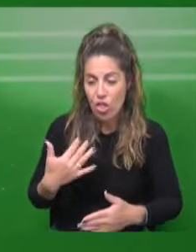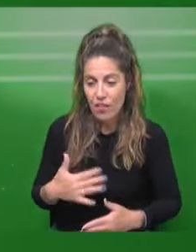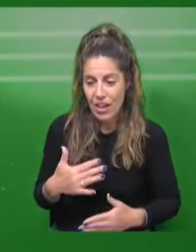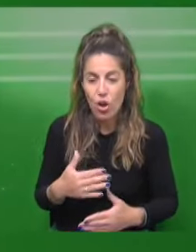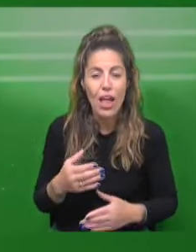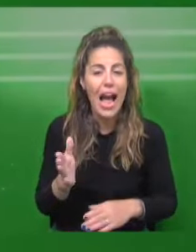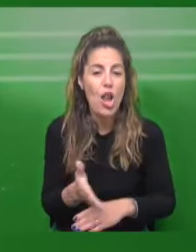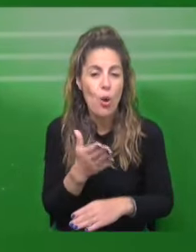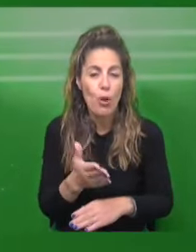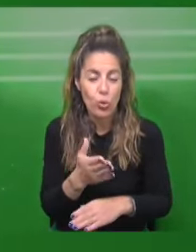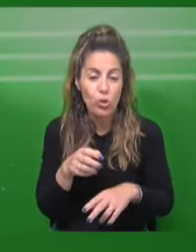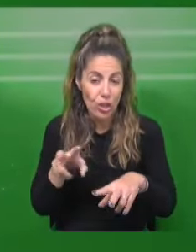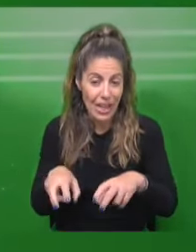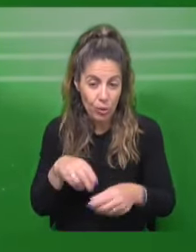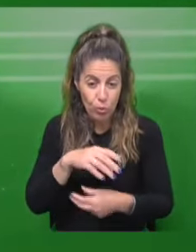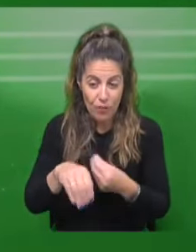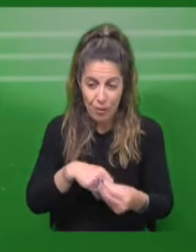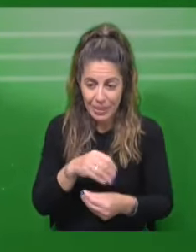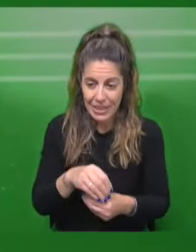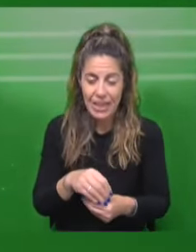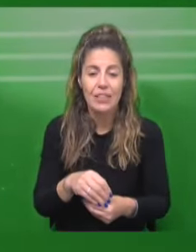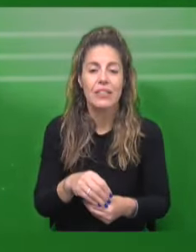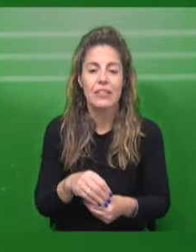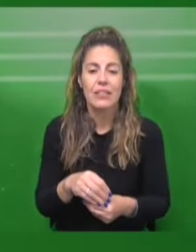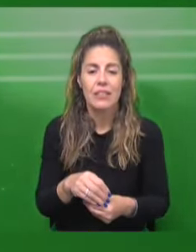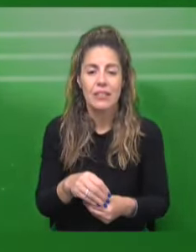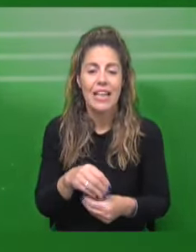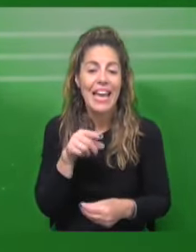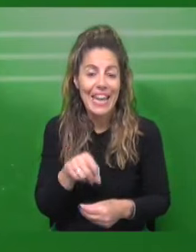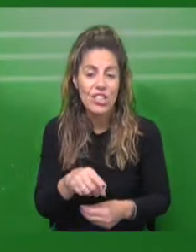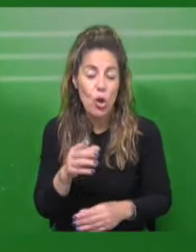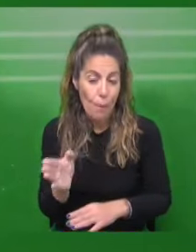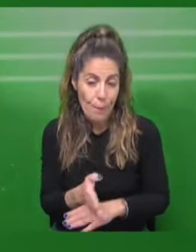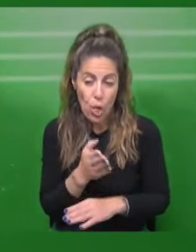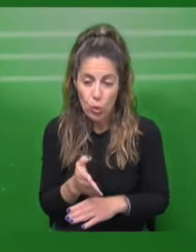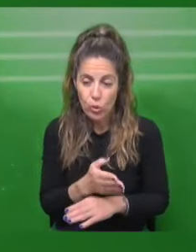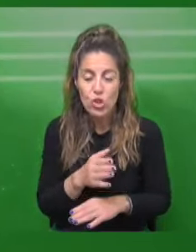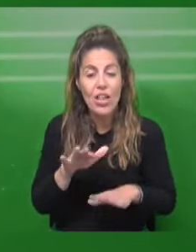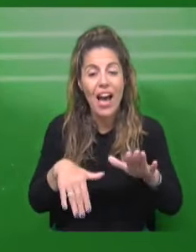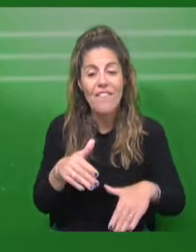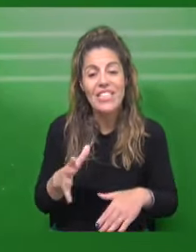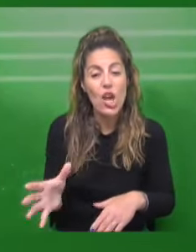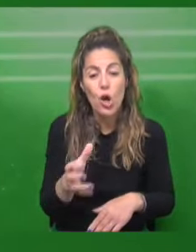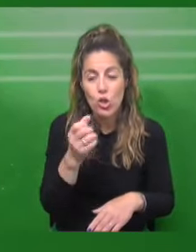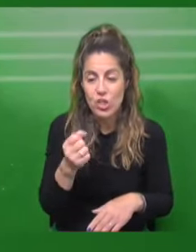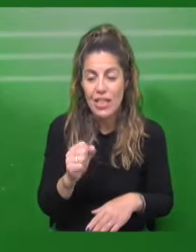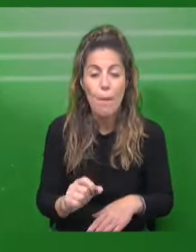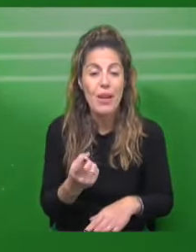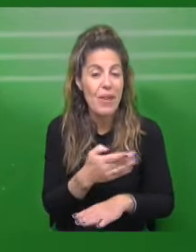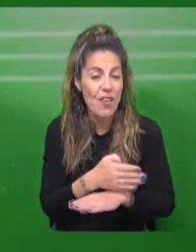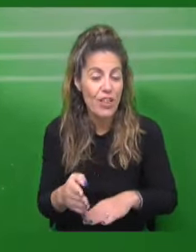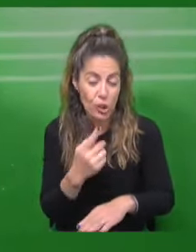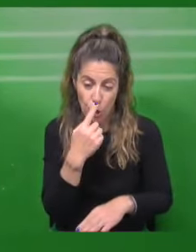productos de la agricultura familiar y eh esos productos muchas veces consiguen un primer efecto